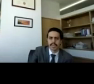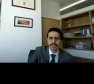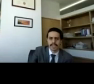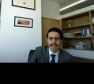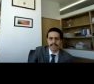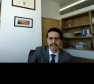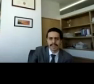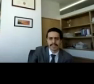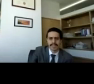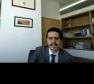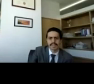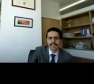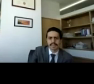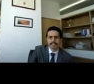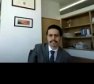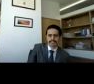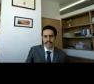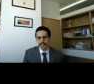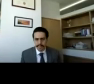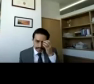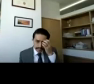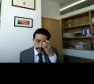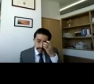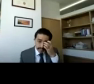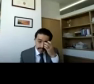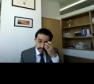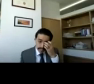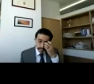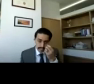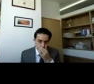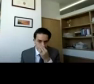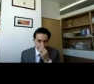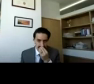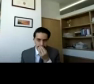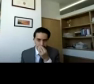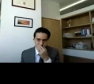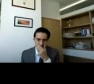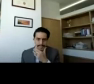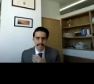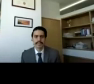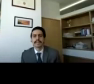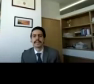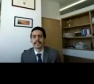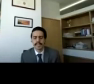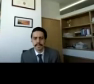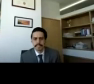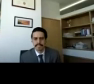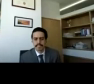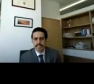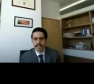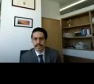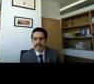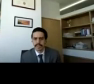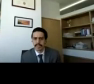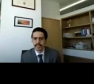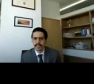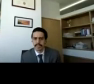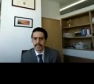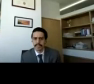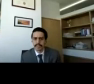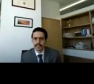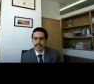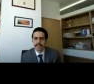Dos preguntas en el chat, Guillermo. Sí. El primero, nos hablaste de un manual. ¿Podrías hablar más al respecto?